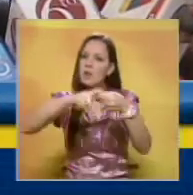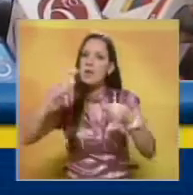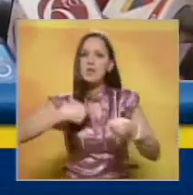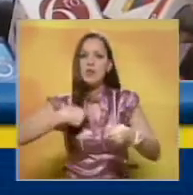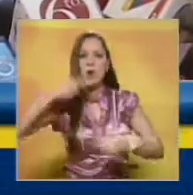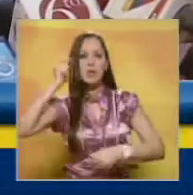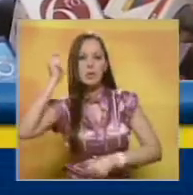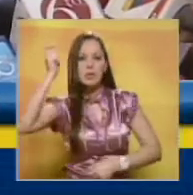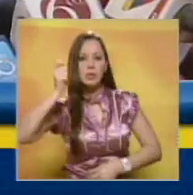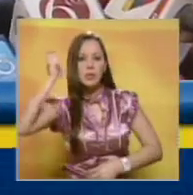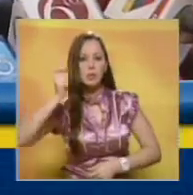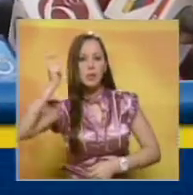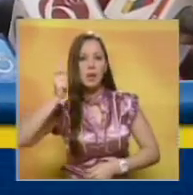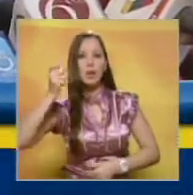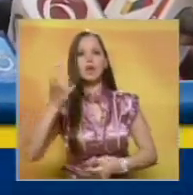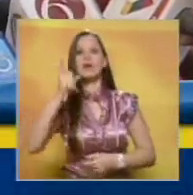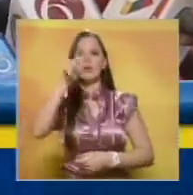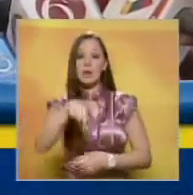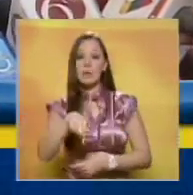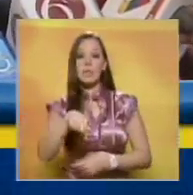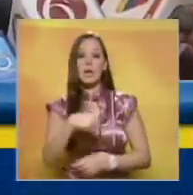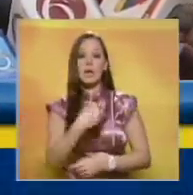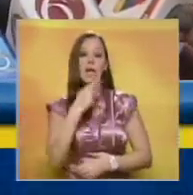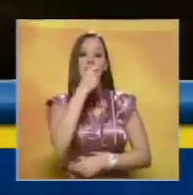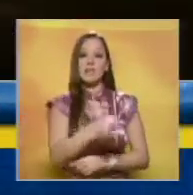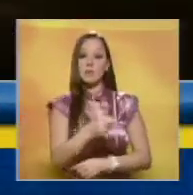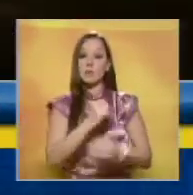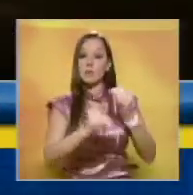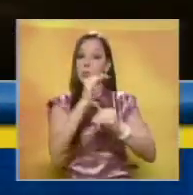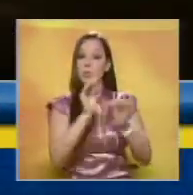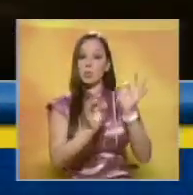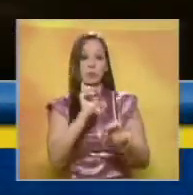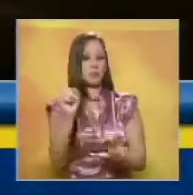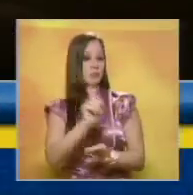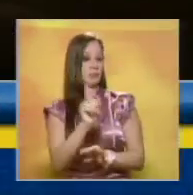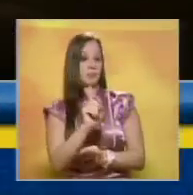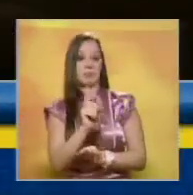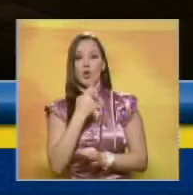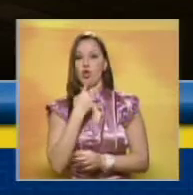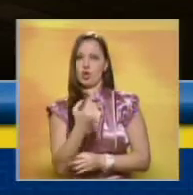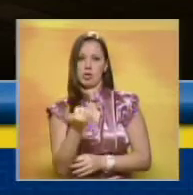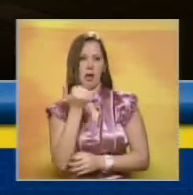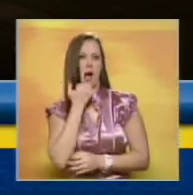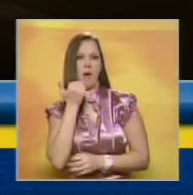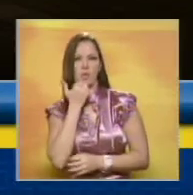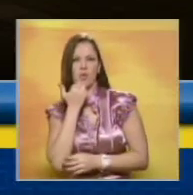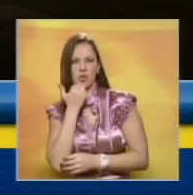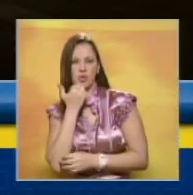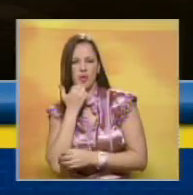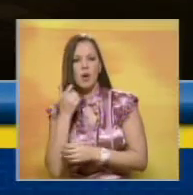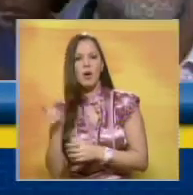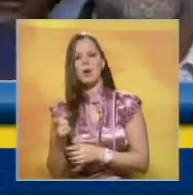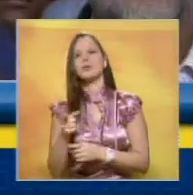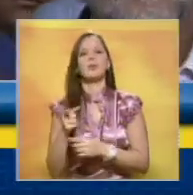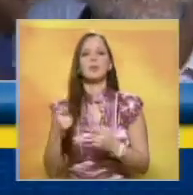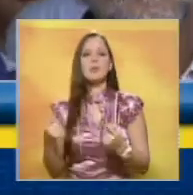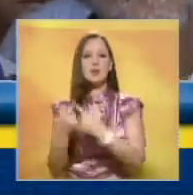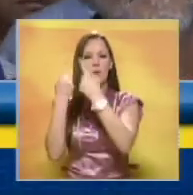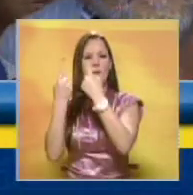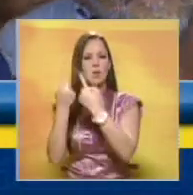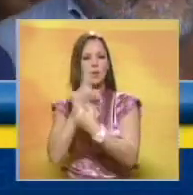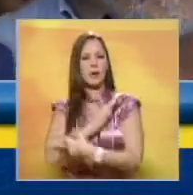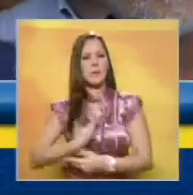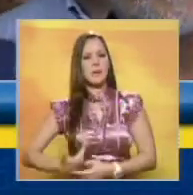a la Asamblea Nacional y al respecto el TSJ concluyó que no ocurrieron las violaciones constitucionales atribuidas por Machado al presidente del